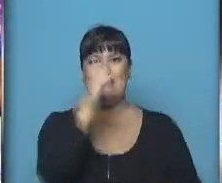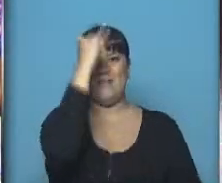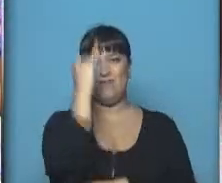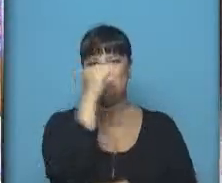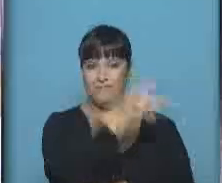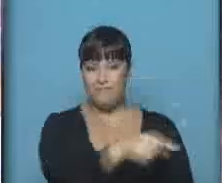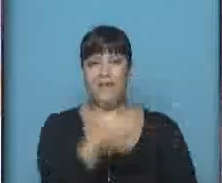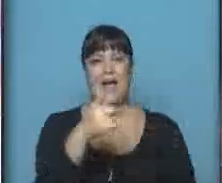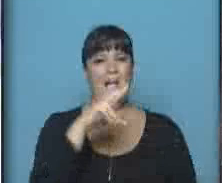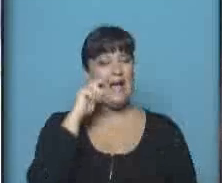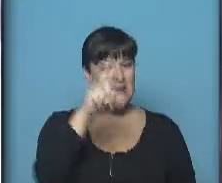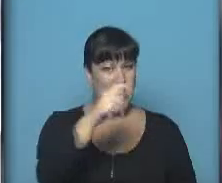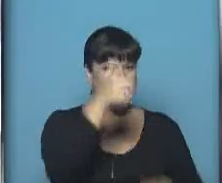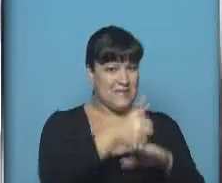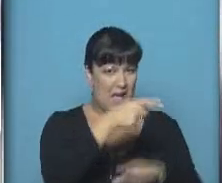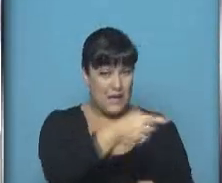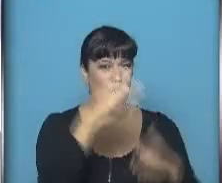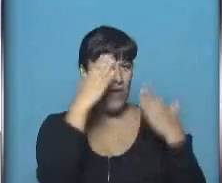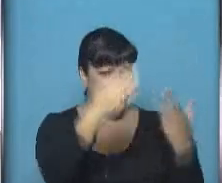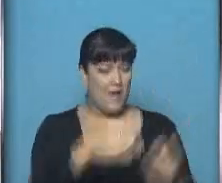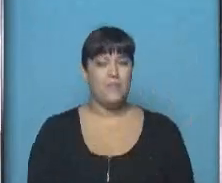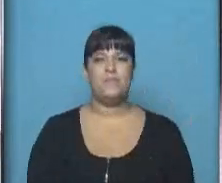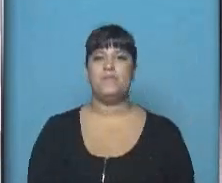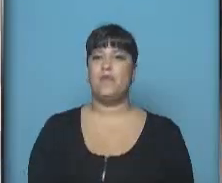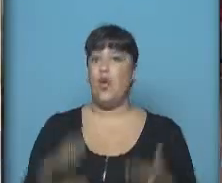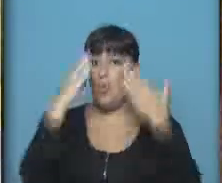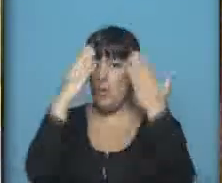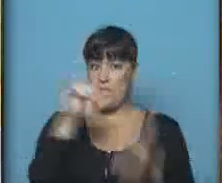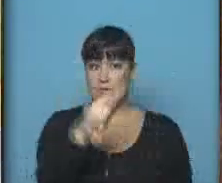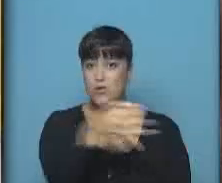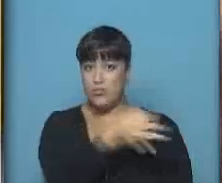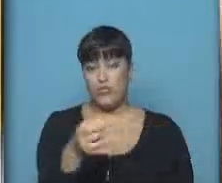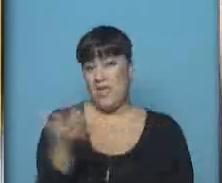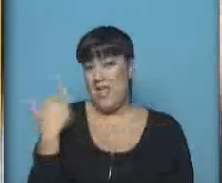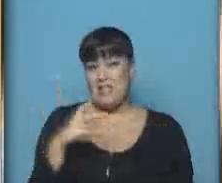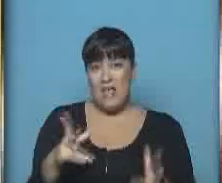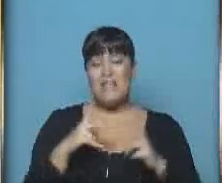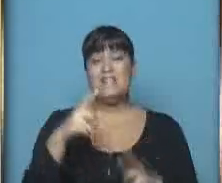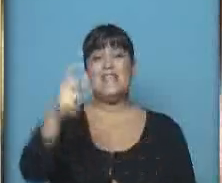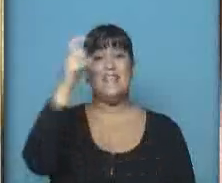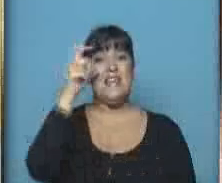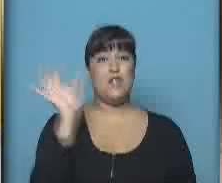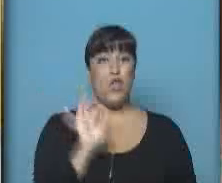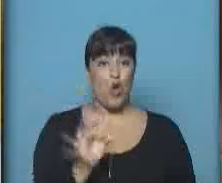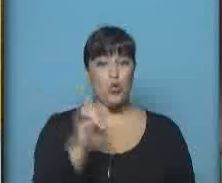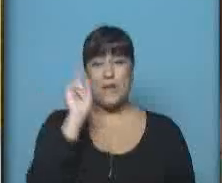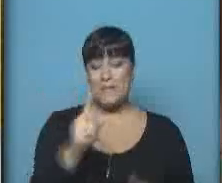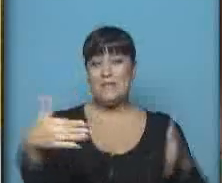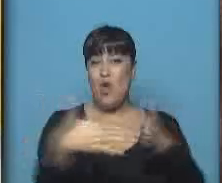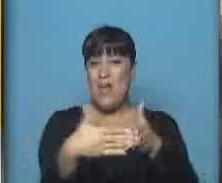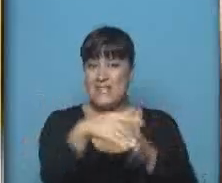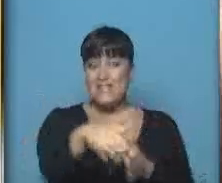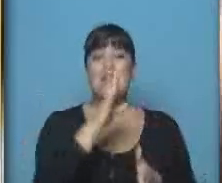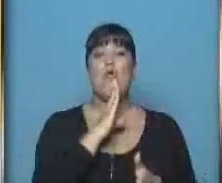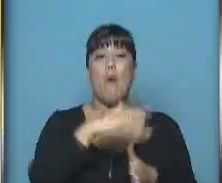Alier Magirena con nosotros, buen día. Buen día, y efectivamente, como ustedes dicen, el 10 de octubre en esta esquina de